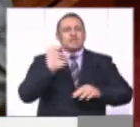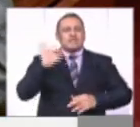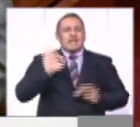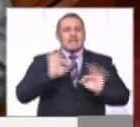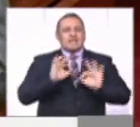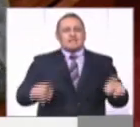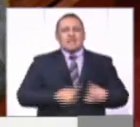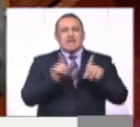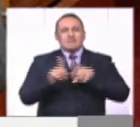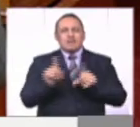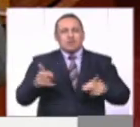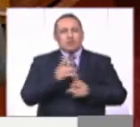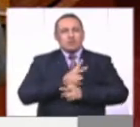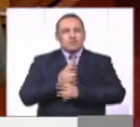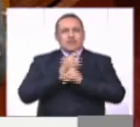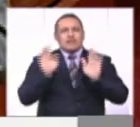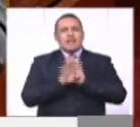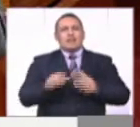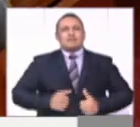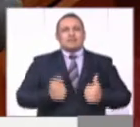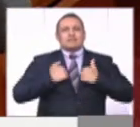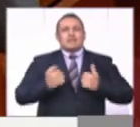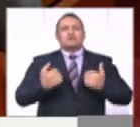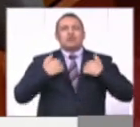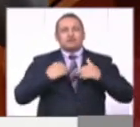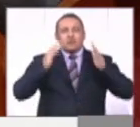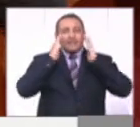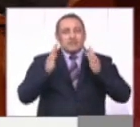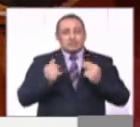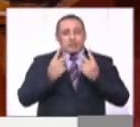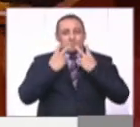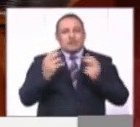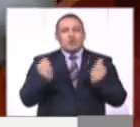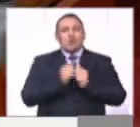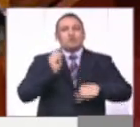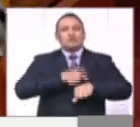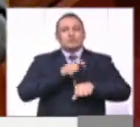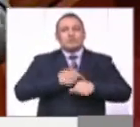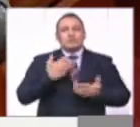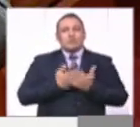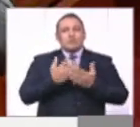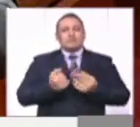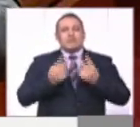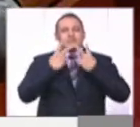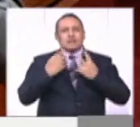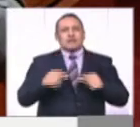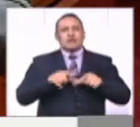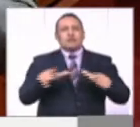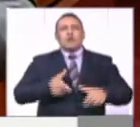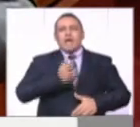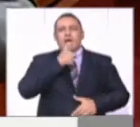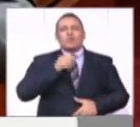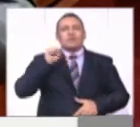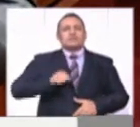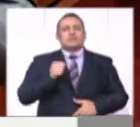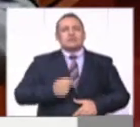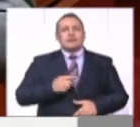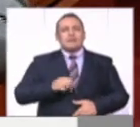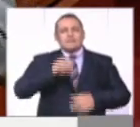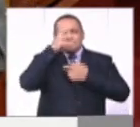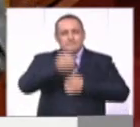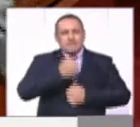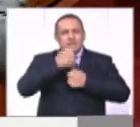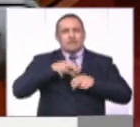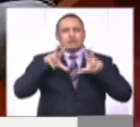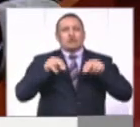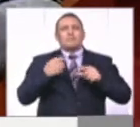menos preservar la vida hemos escuchado en un momento determinado aguo sí mina No señor presidente